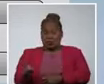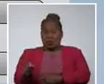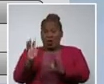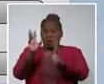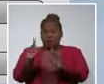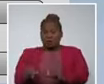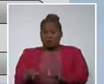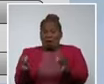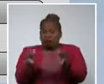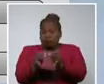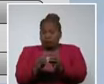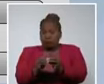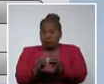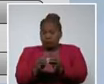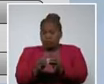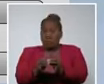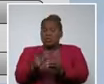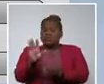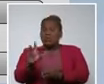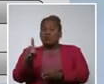total